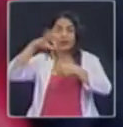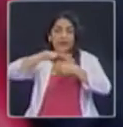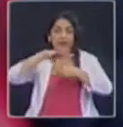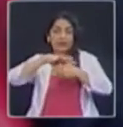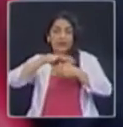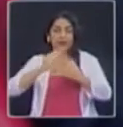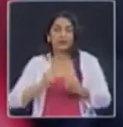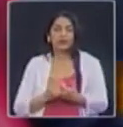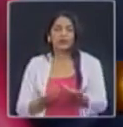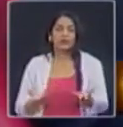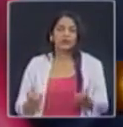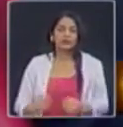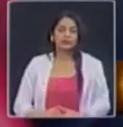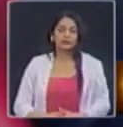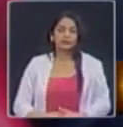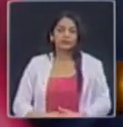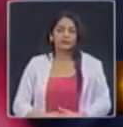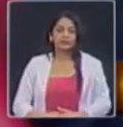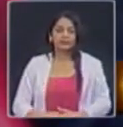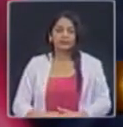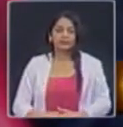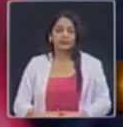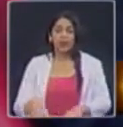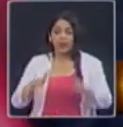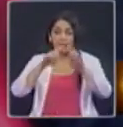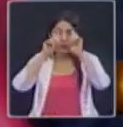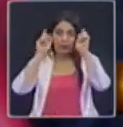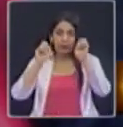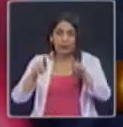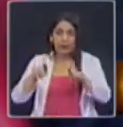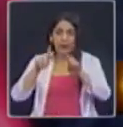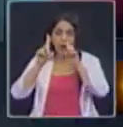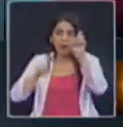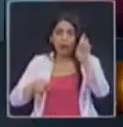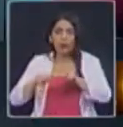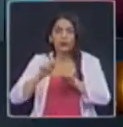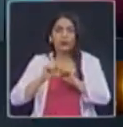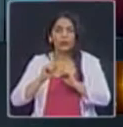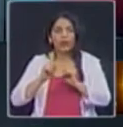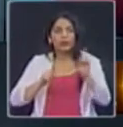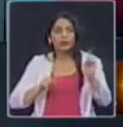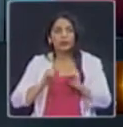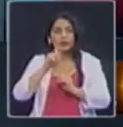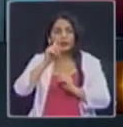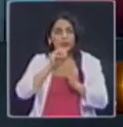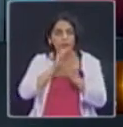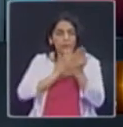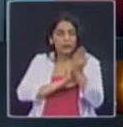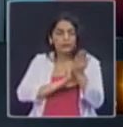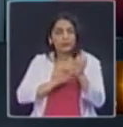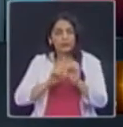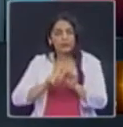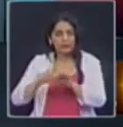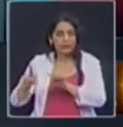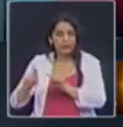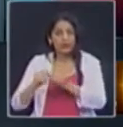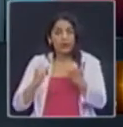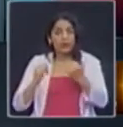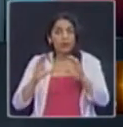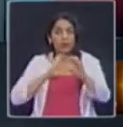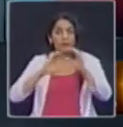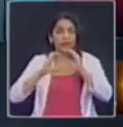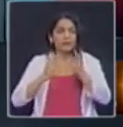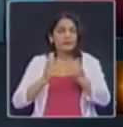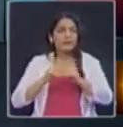son para referéndum y otras son populares dentro de este tema está el de la reelección indefinida